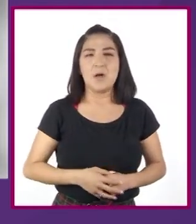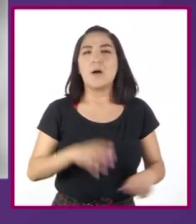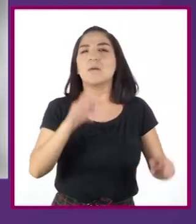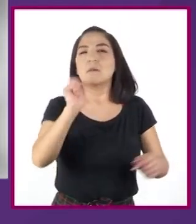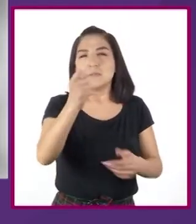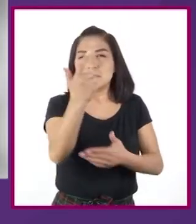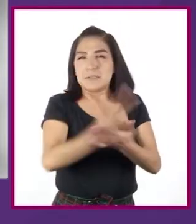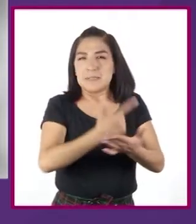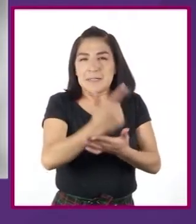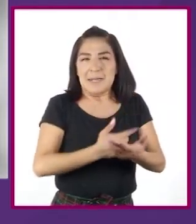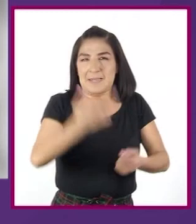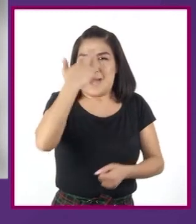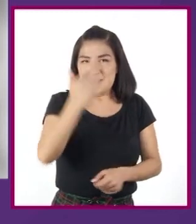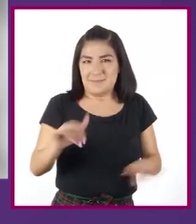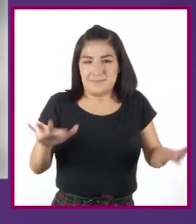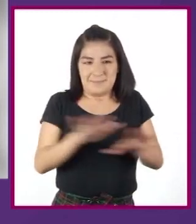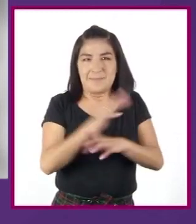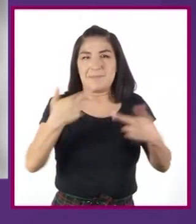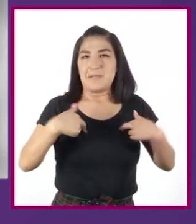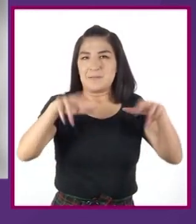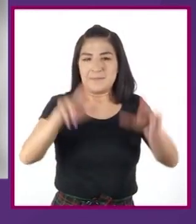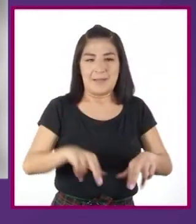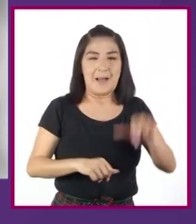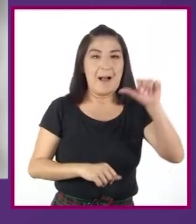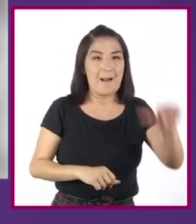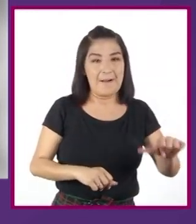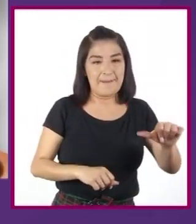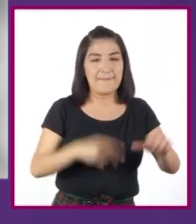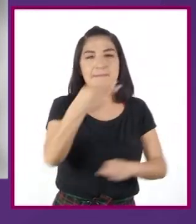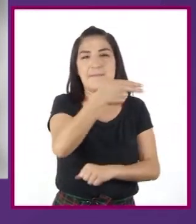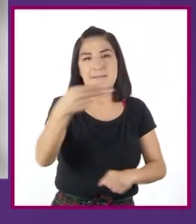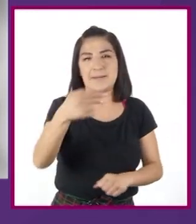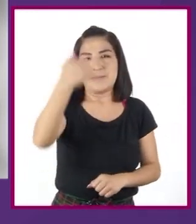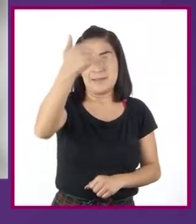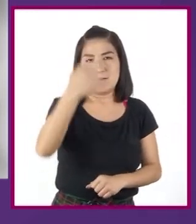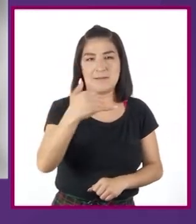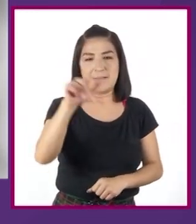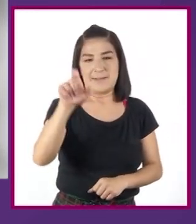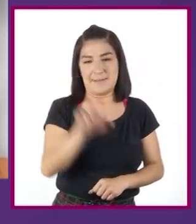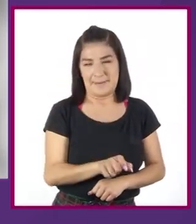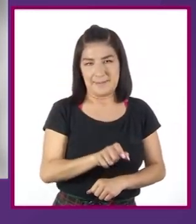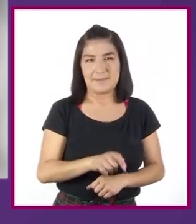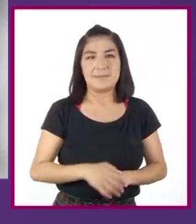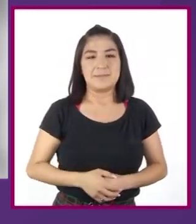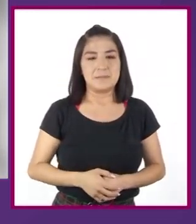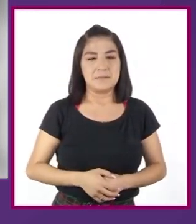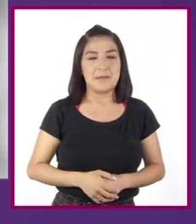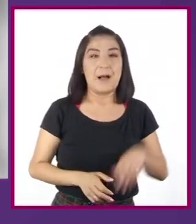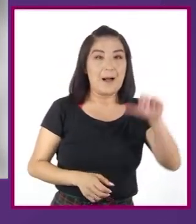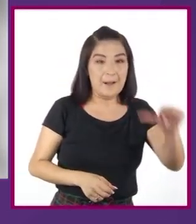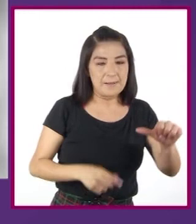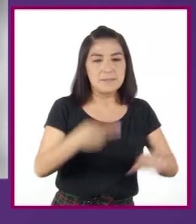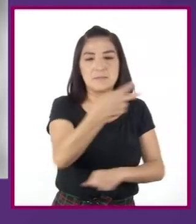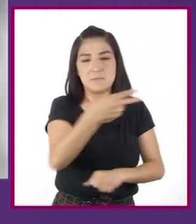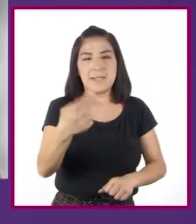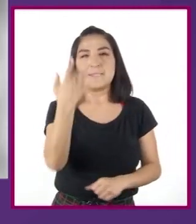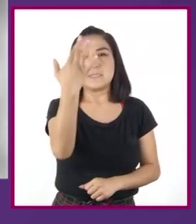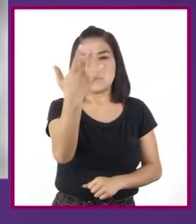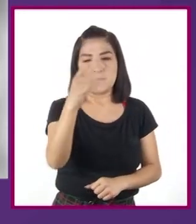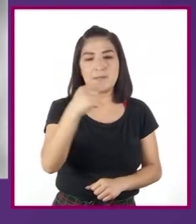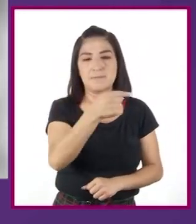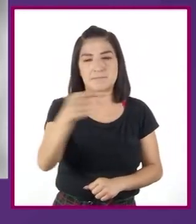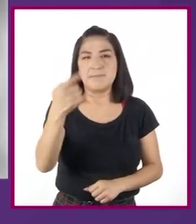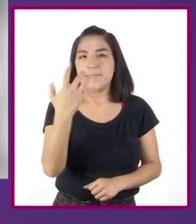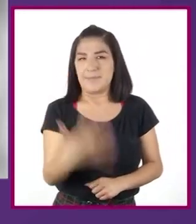de cambio mediante la expresión a igual a y sobre x, de forma que a es igual a 50